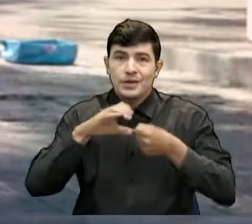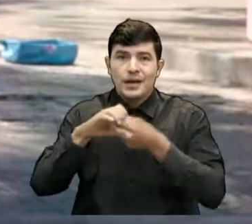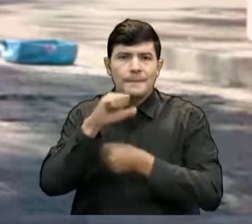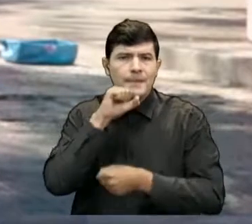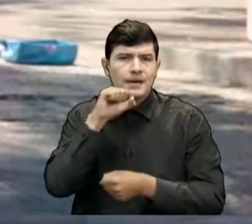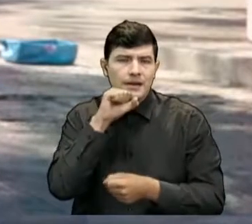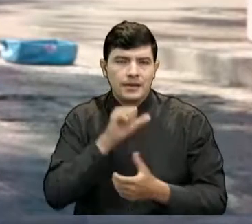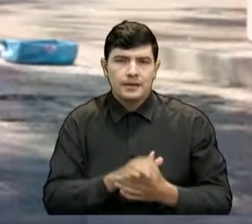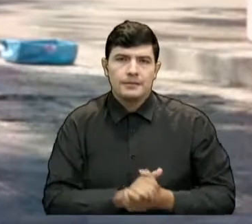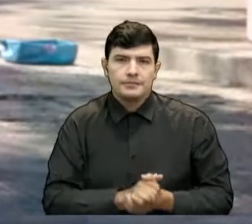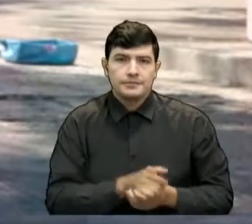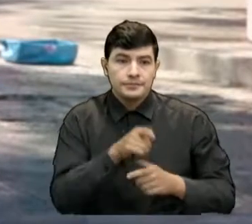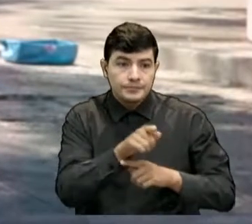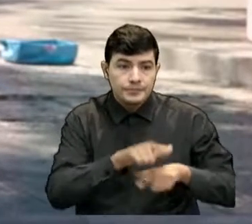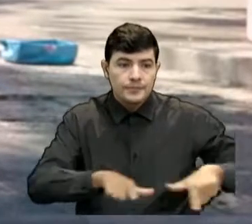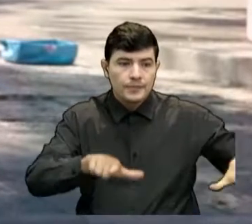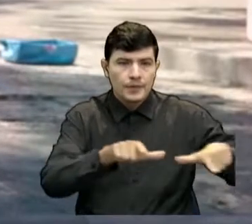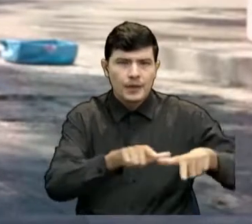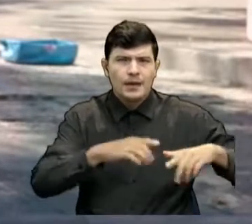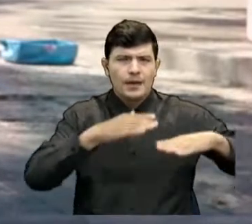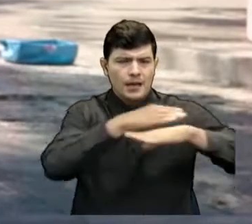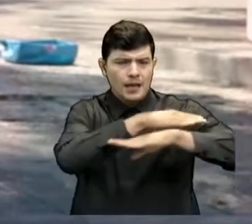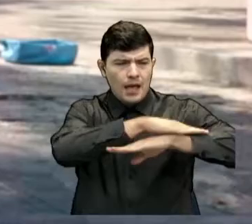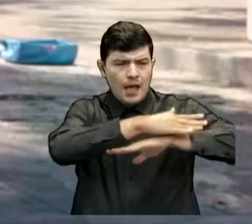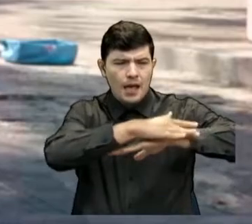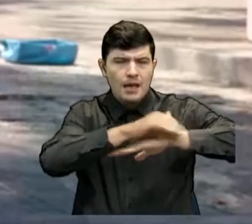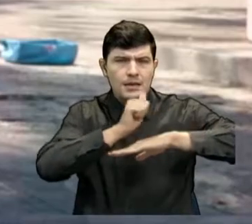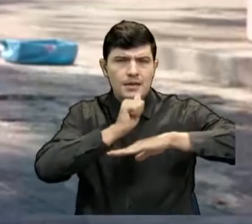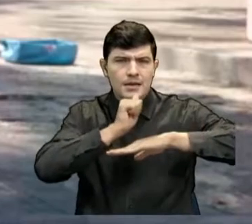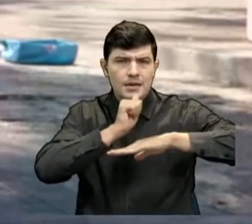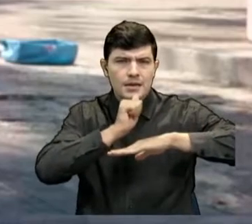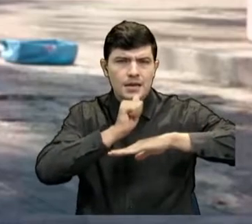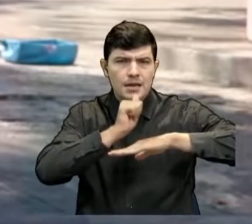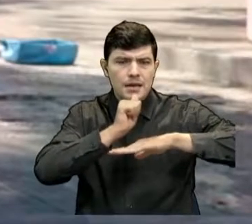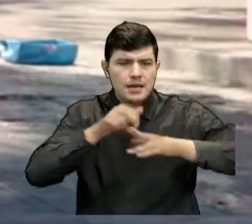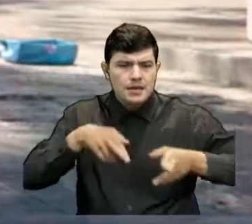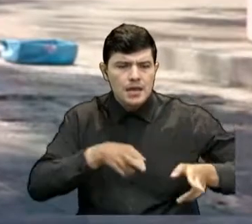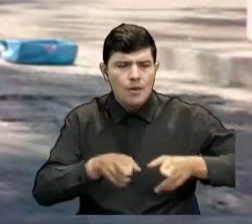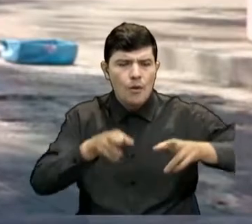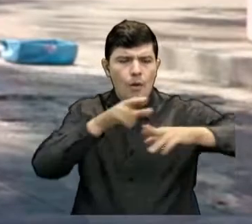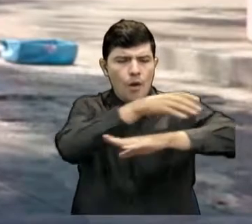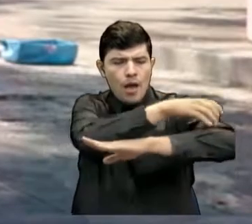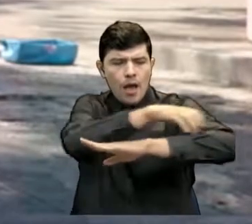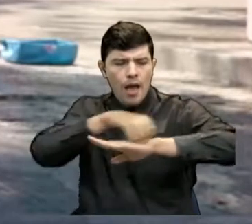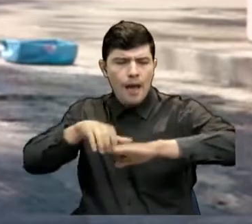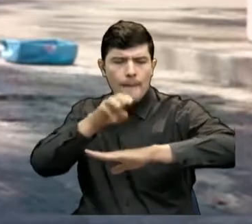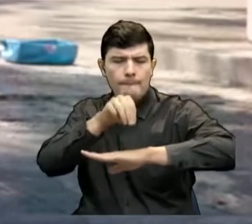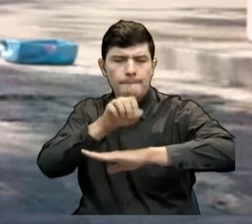es el Distrito Malecón, que permitirá la competitividad.